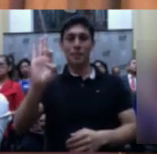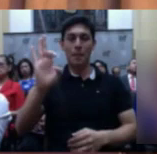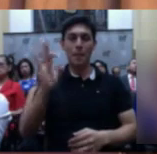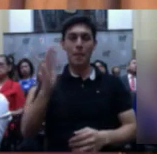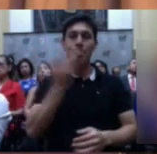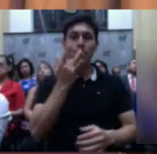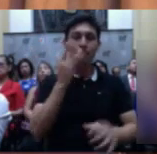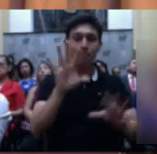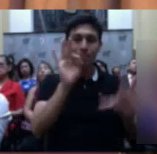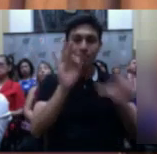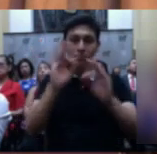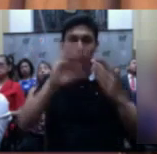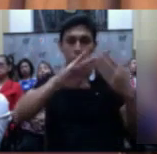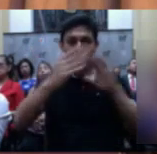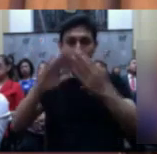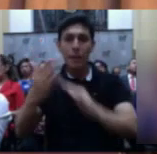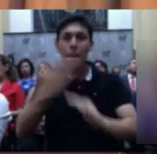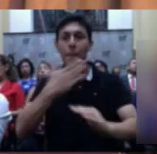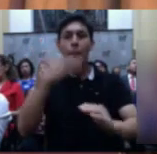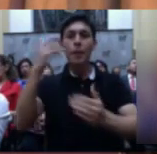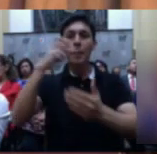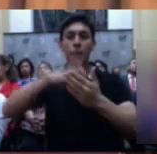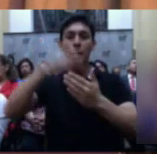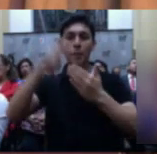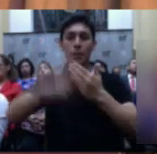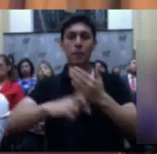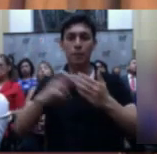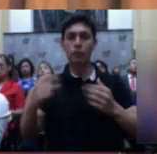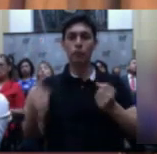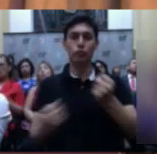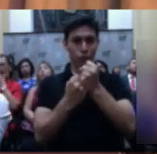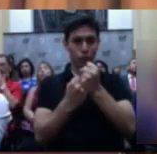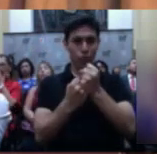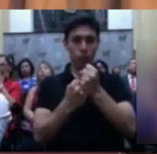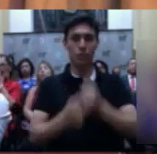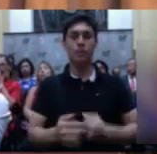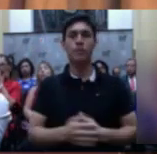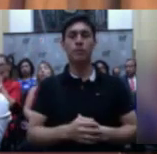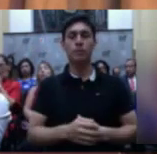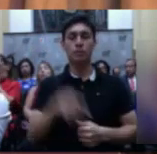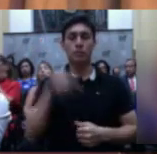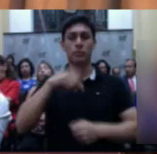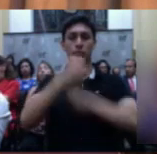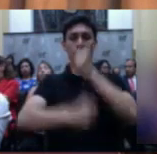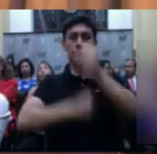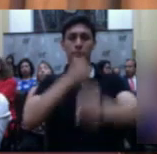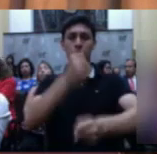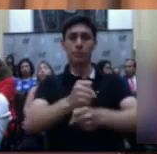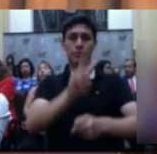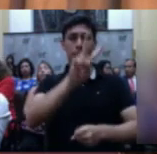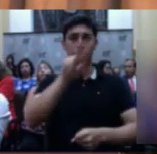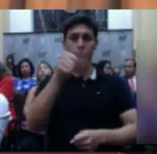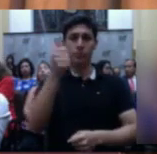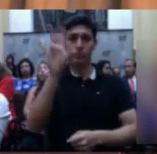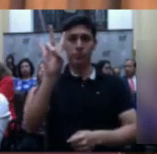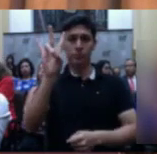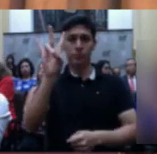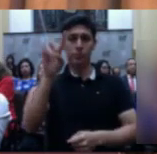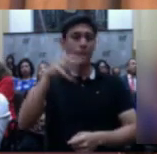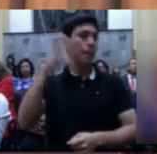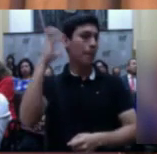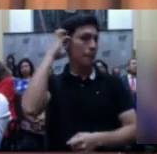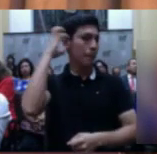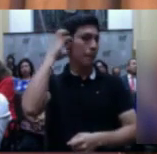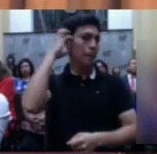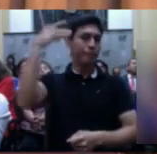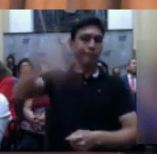ciudades con mejores proyectos sostenibles. Durante el año 2017, Miraflores fue